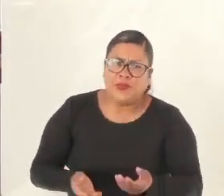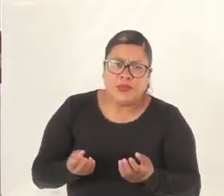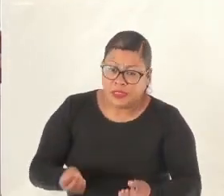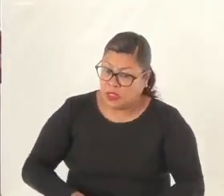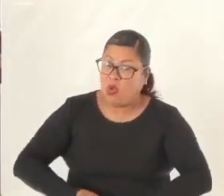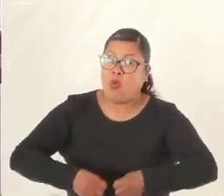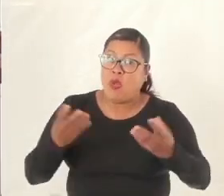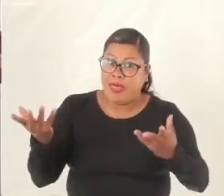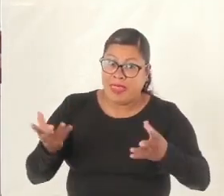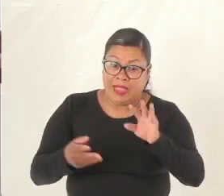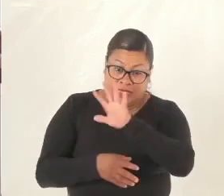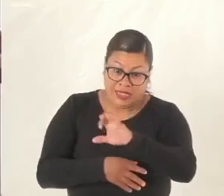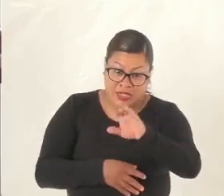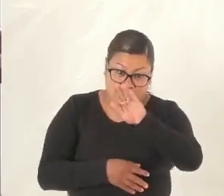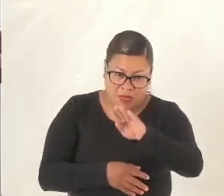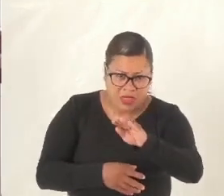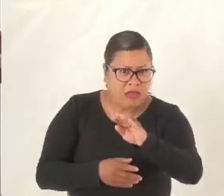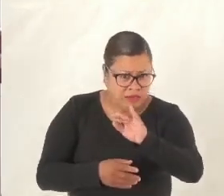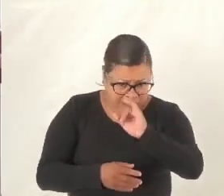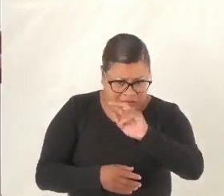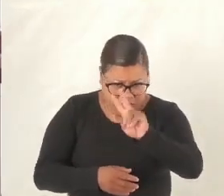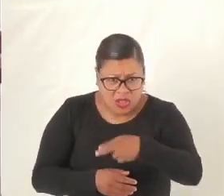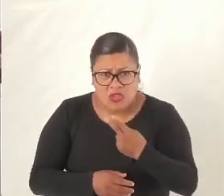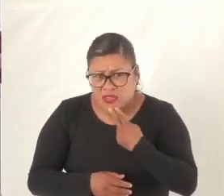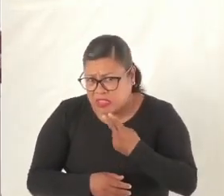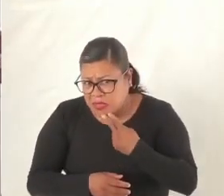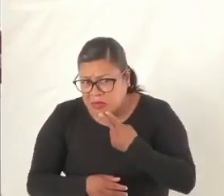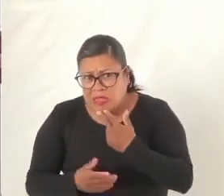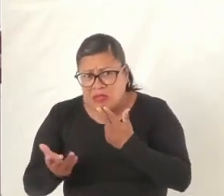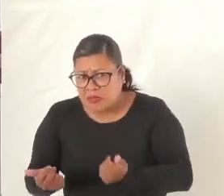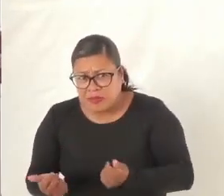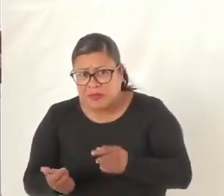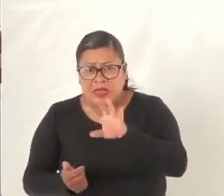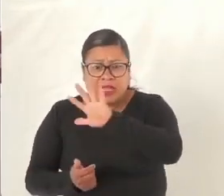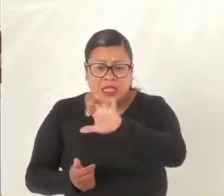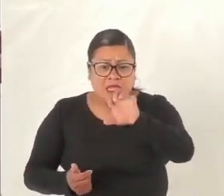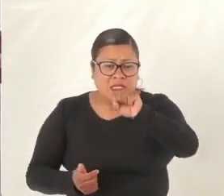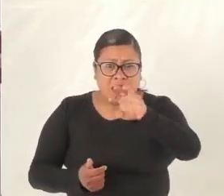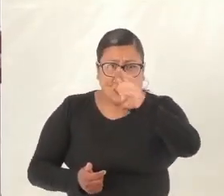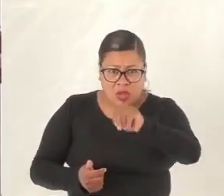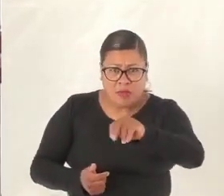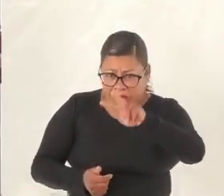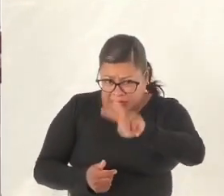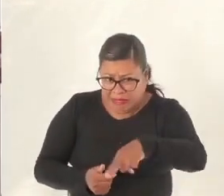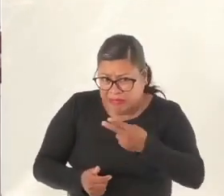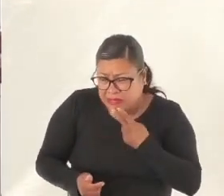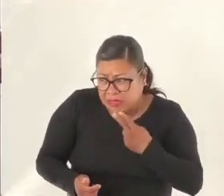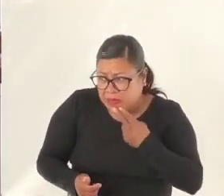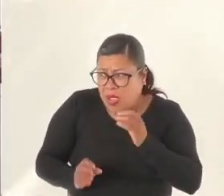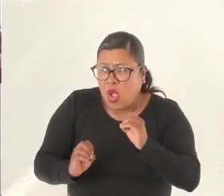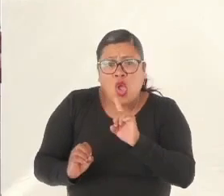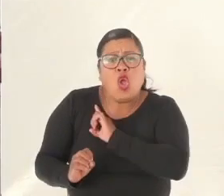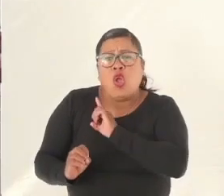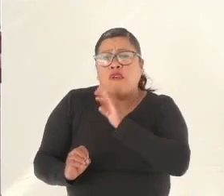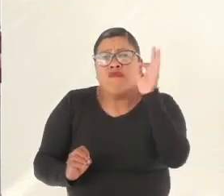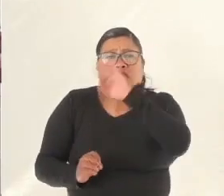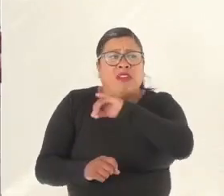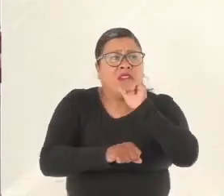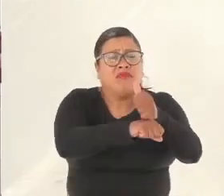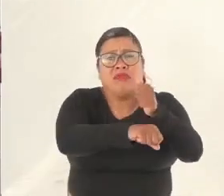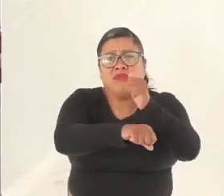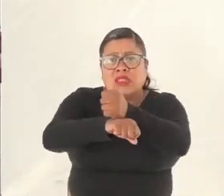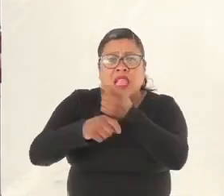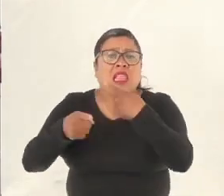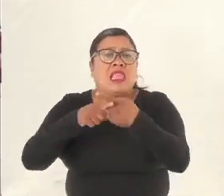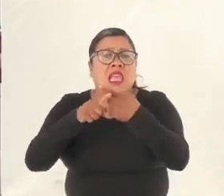estas instancias realmente están en funciones de las 569 todas realmente están funcionando algún personal a